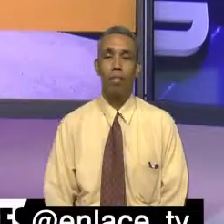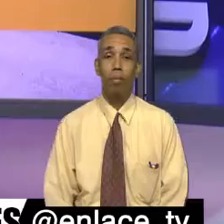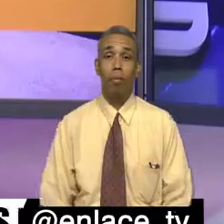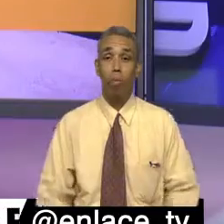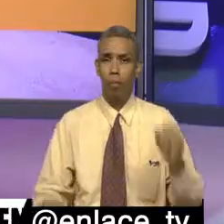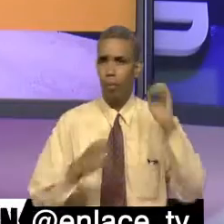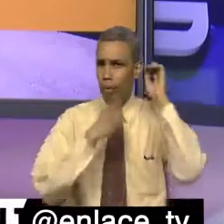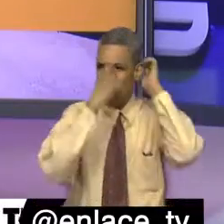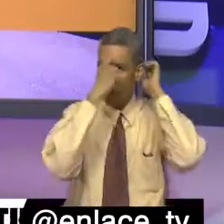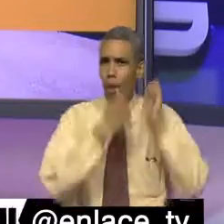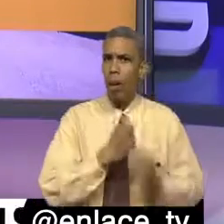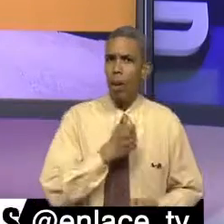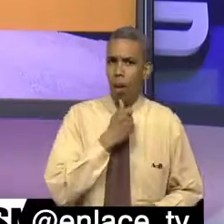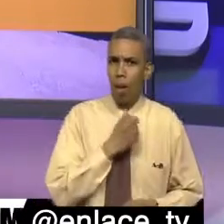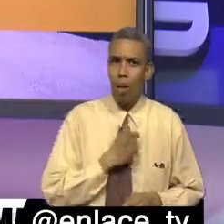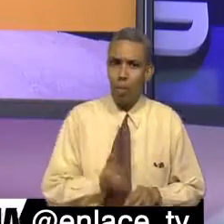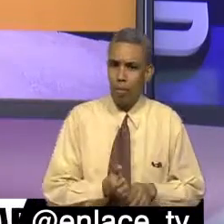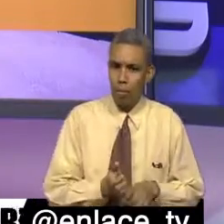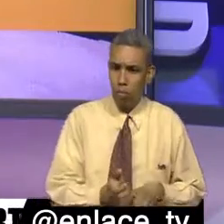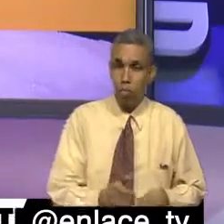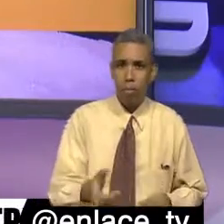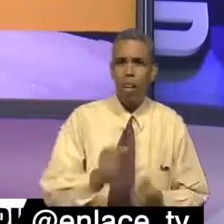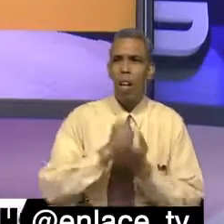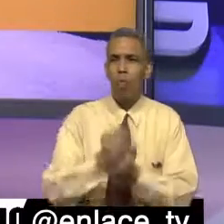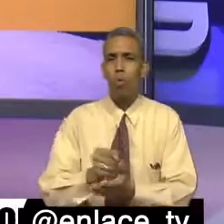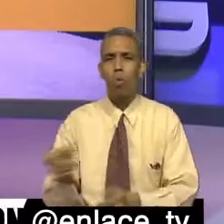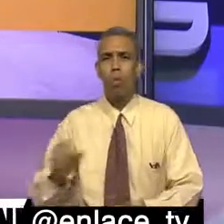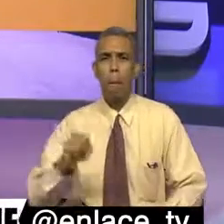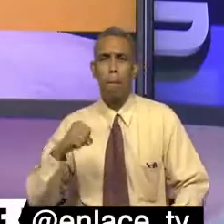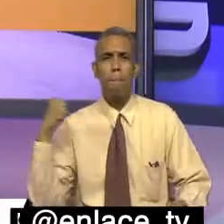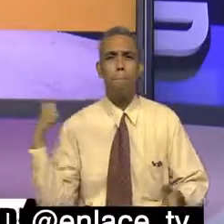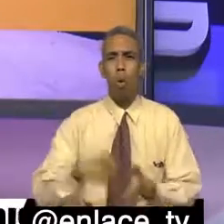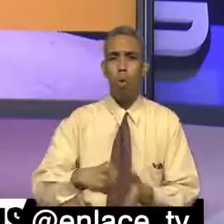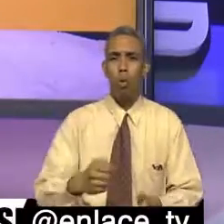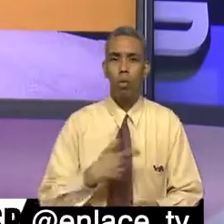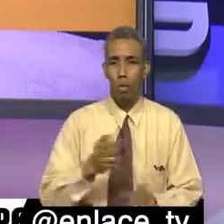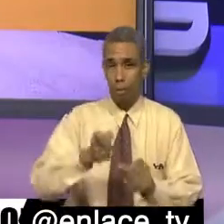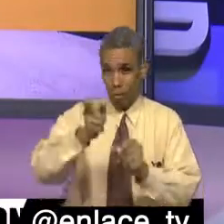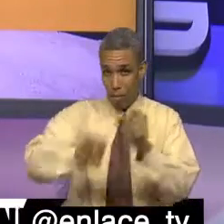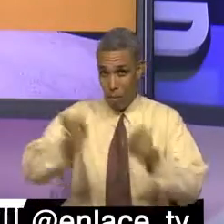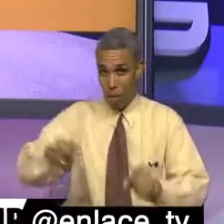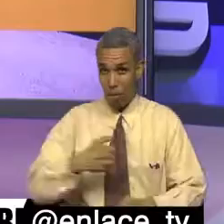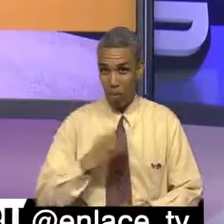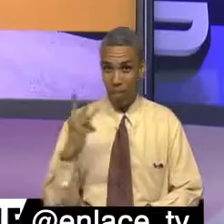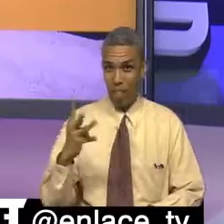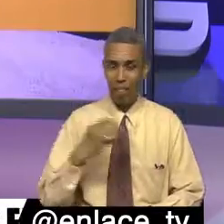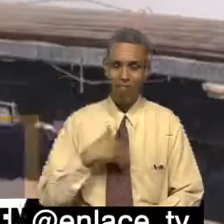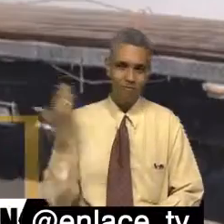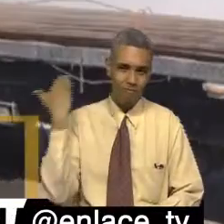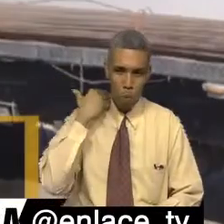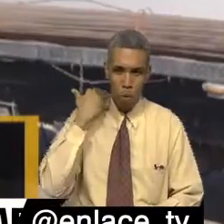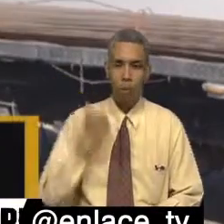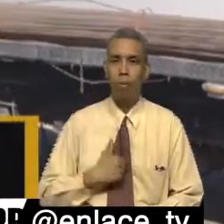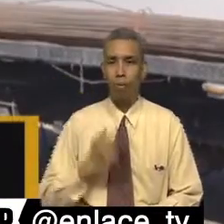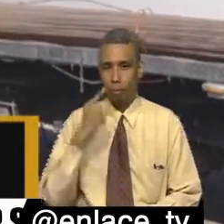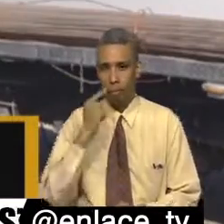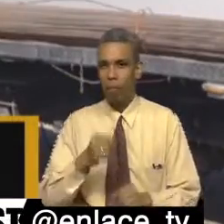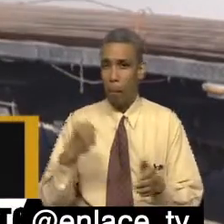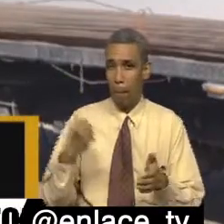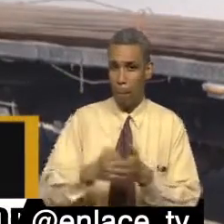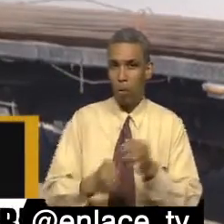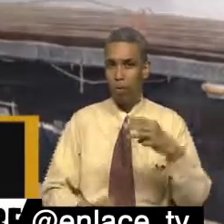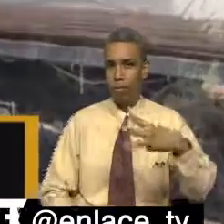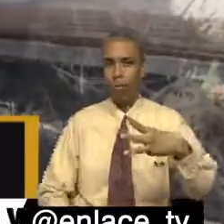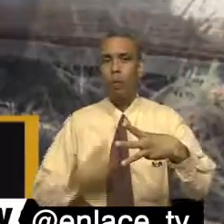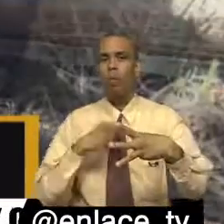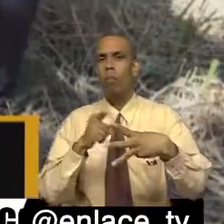atendió 2 accidentes de tránsito en Barranca Bermeja. 3 personas resultaron lesionadas. El primer accidente se presentó hacia las